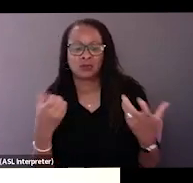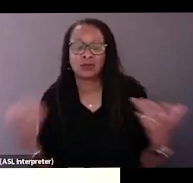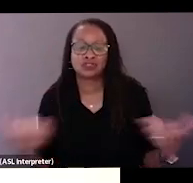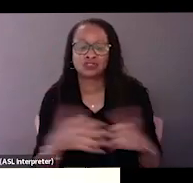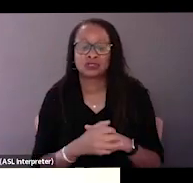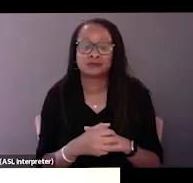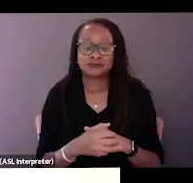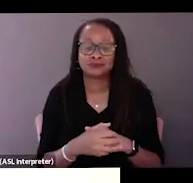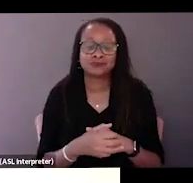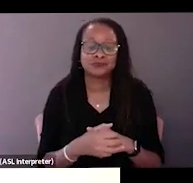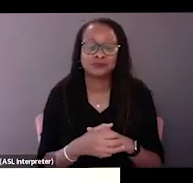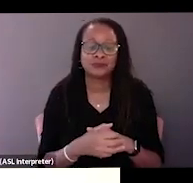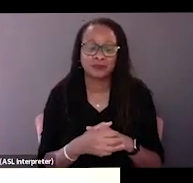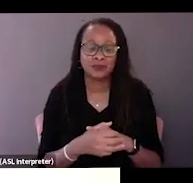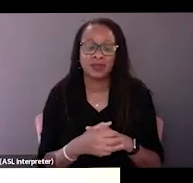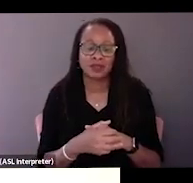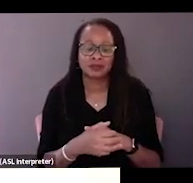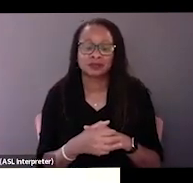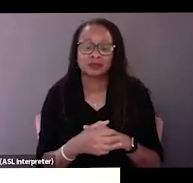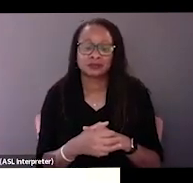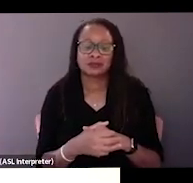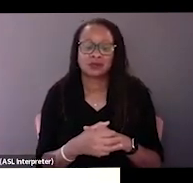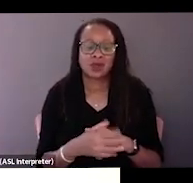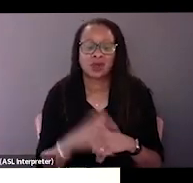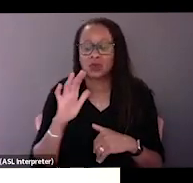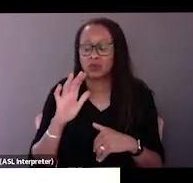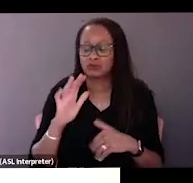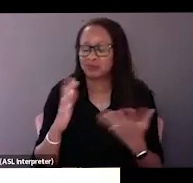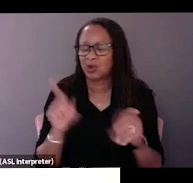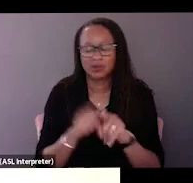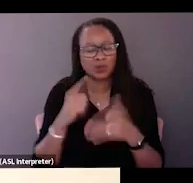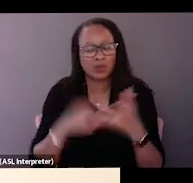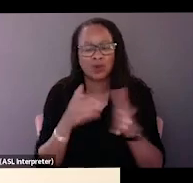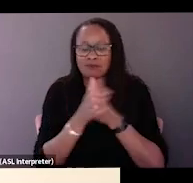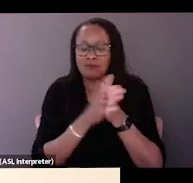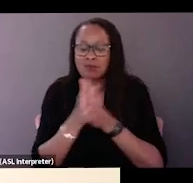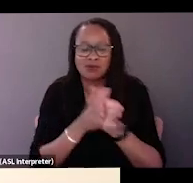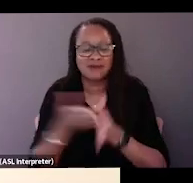Y creo que estas búsquedas que